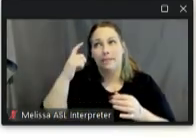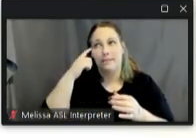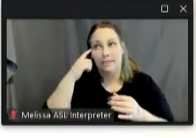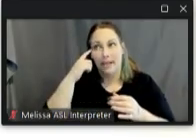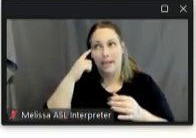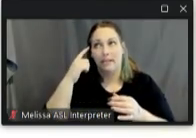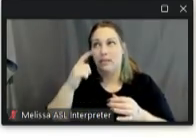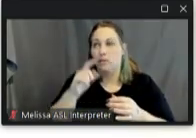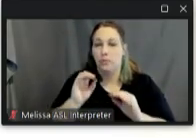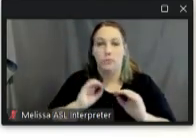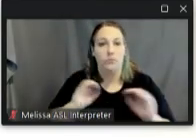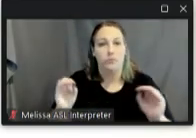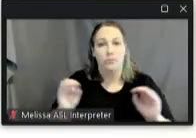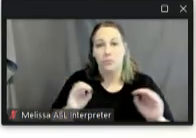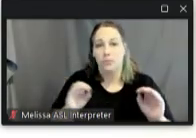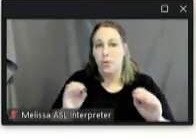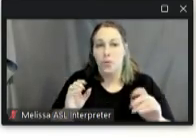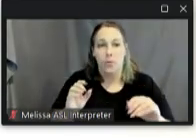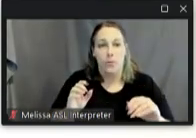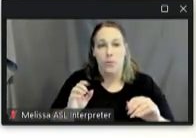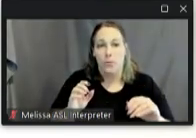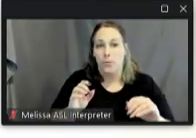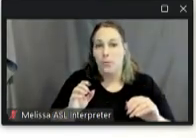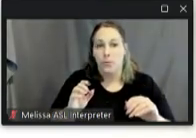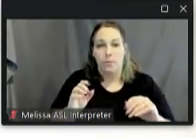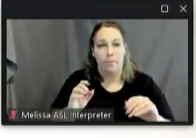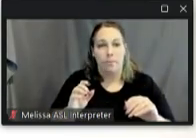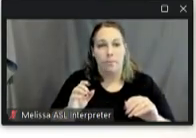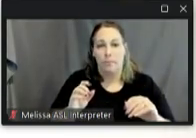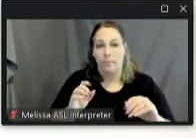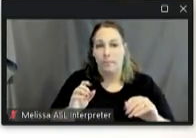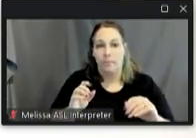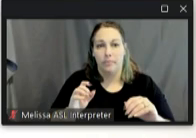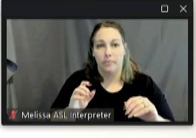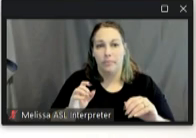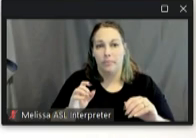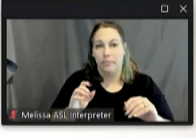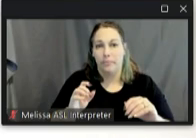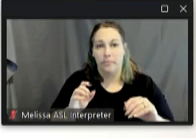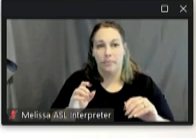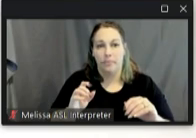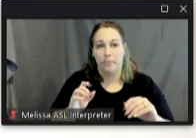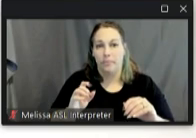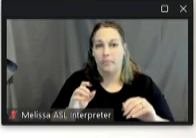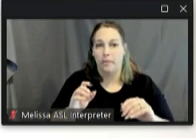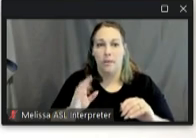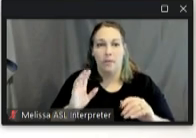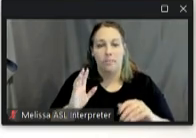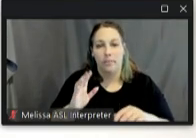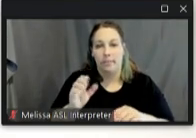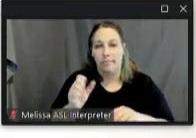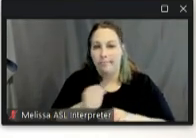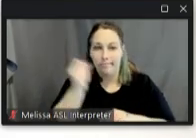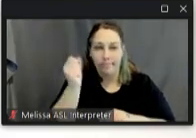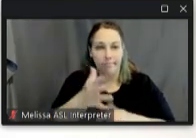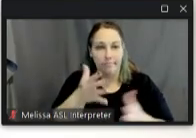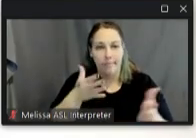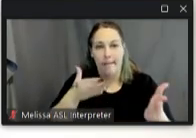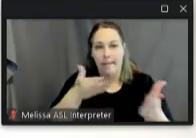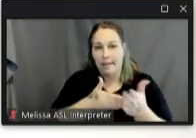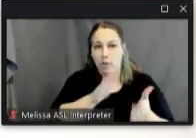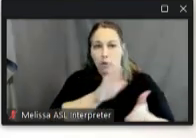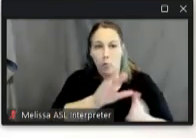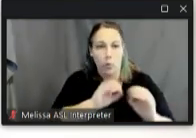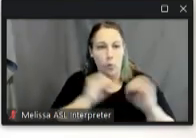la organización o las organizaciones representadas y sus acompañantes, que reconocemos